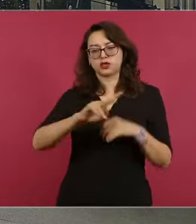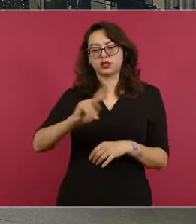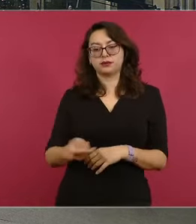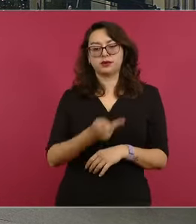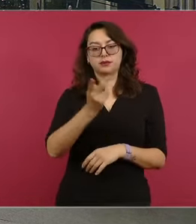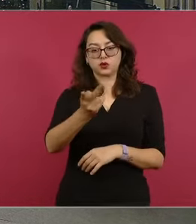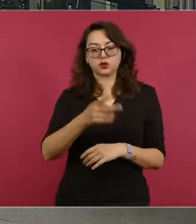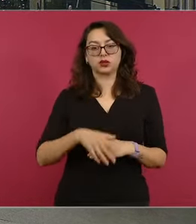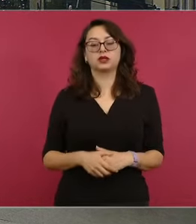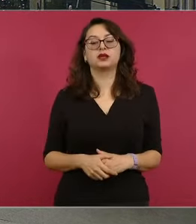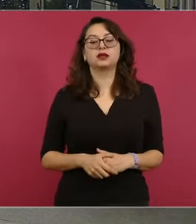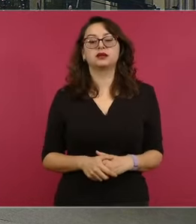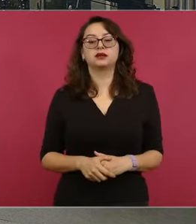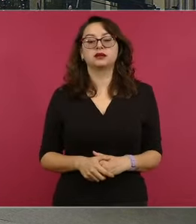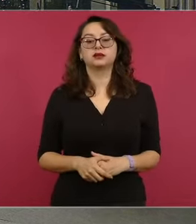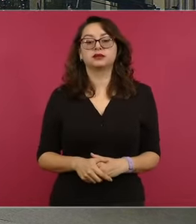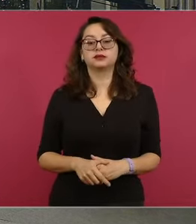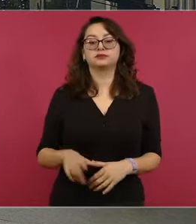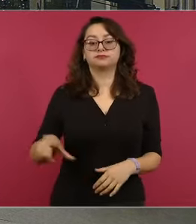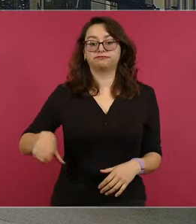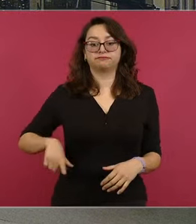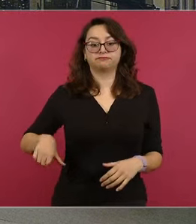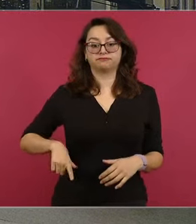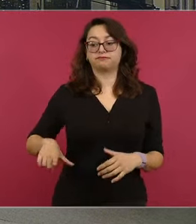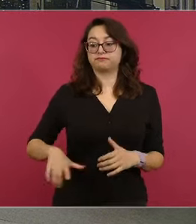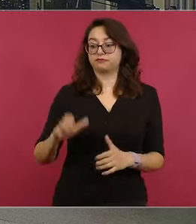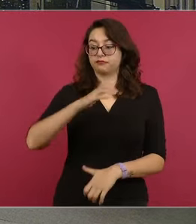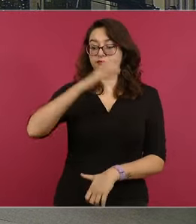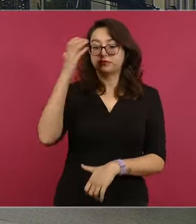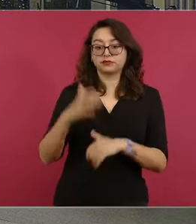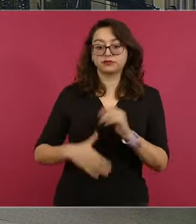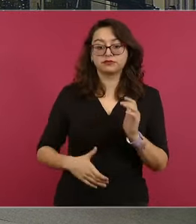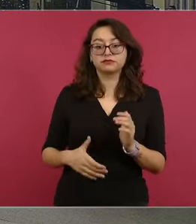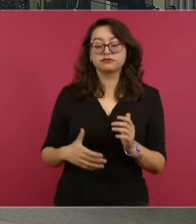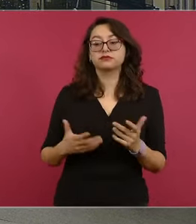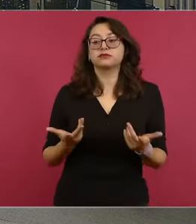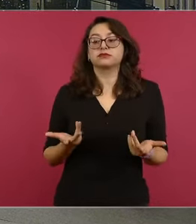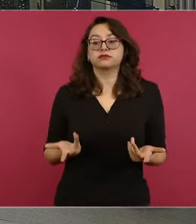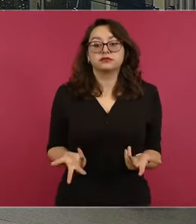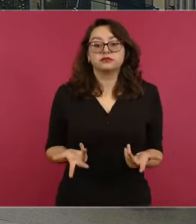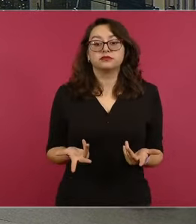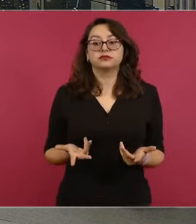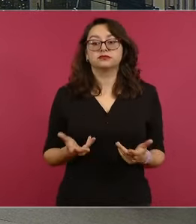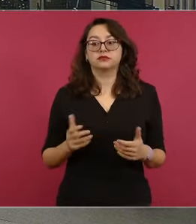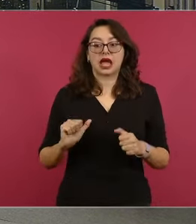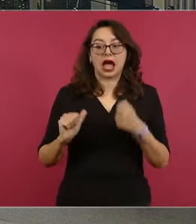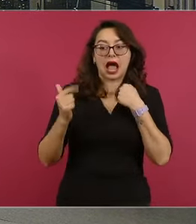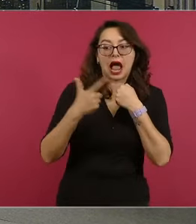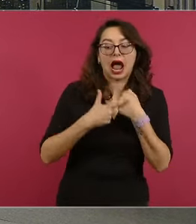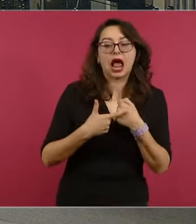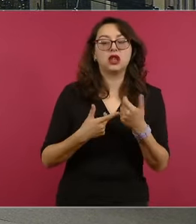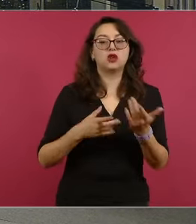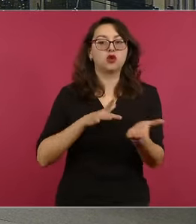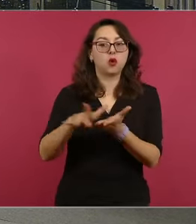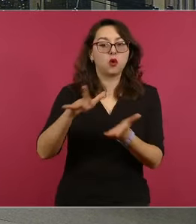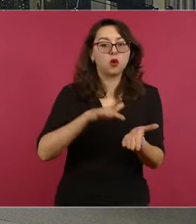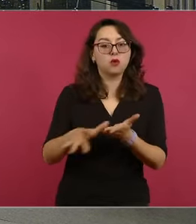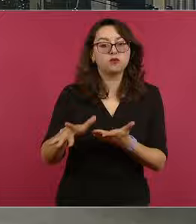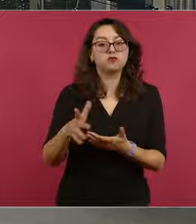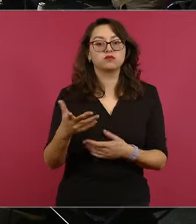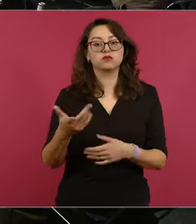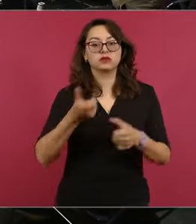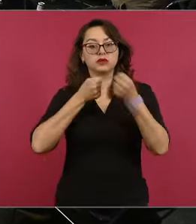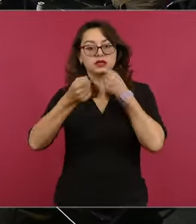su gobierno, habrá apoyo con un programa de, Infonavit para los